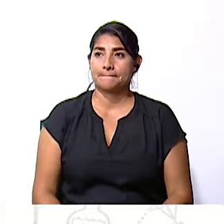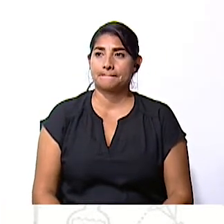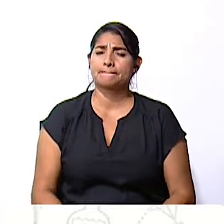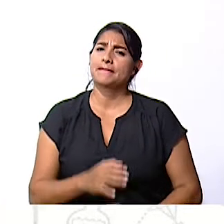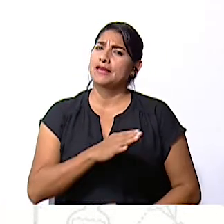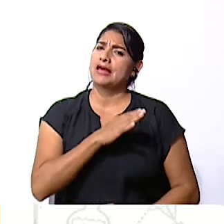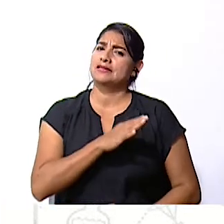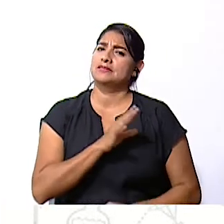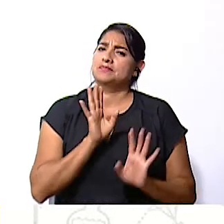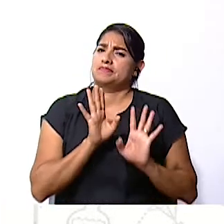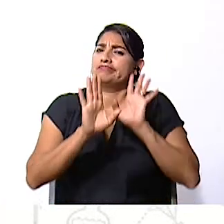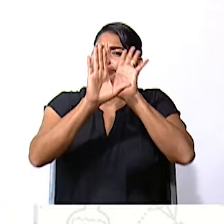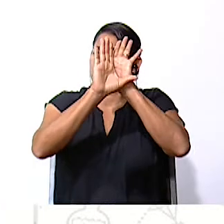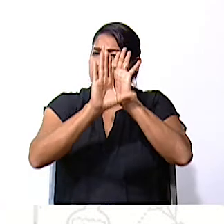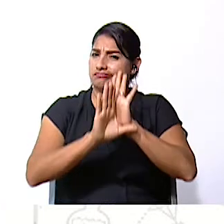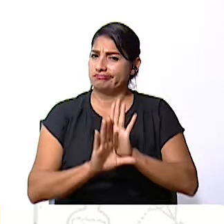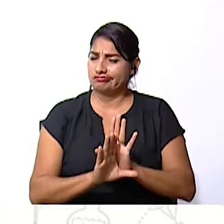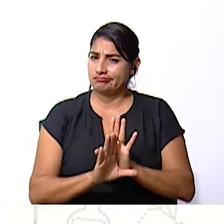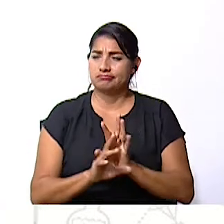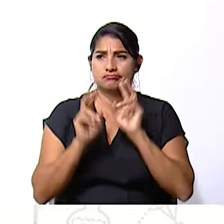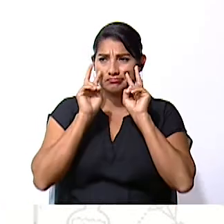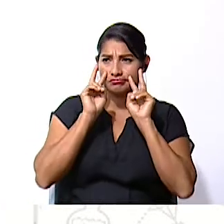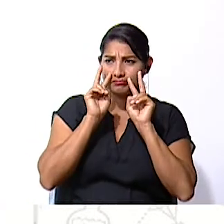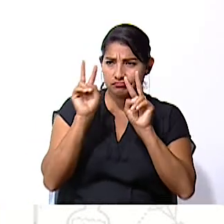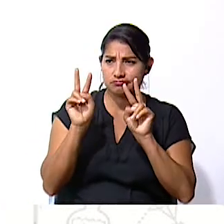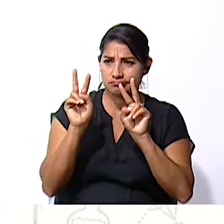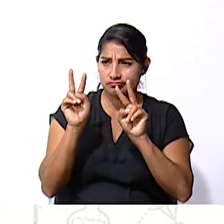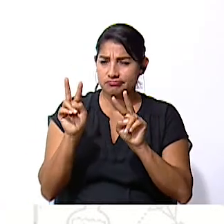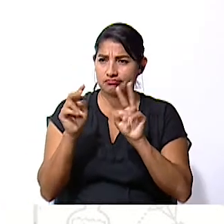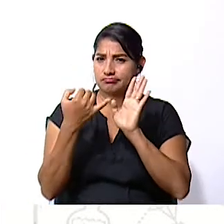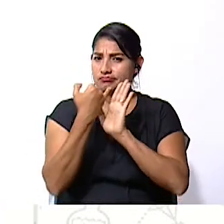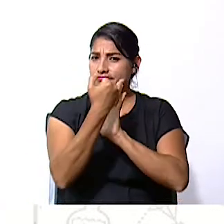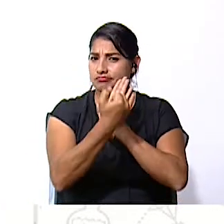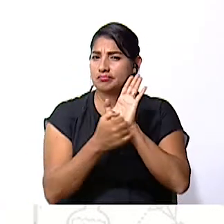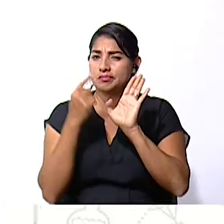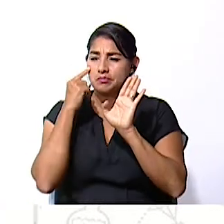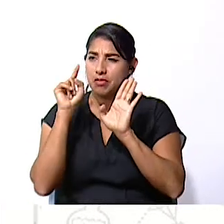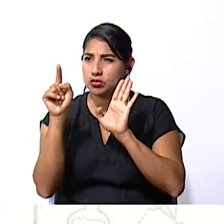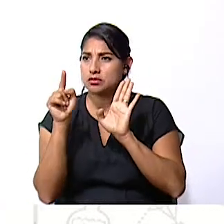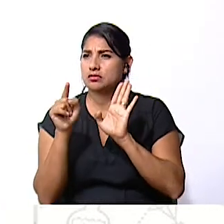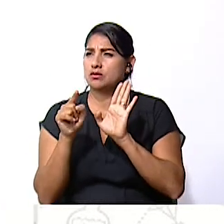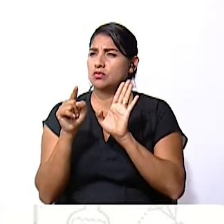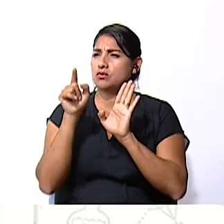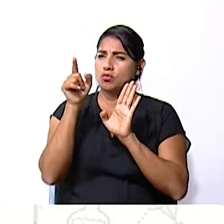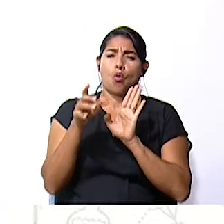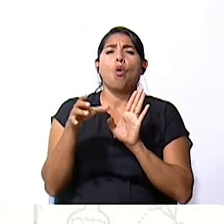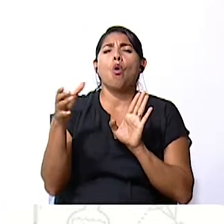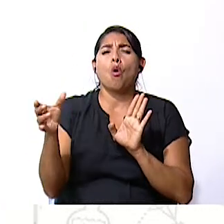Por ejemplo, tenemos esta imagen. ¿Cuáles características puedo yo